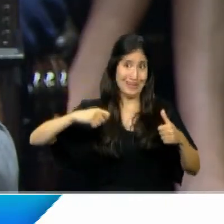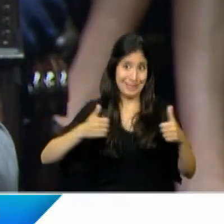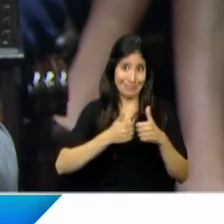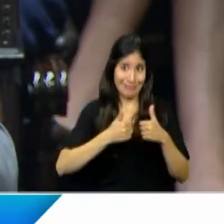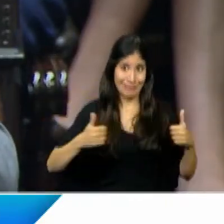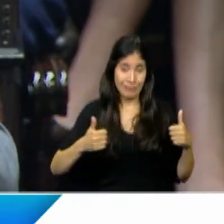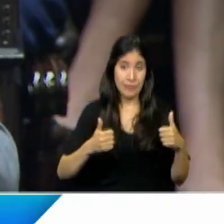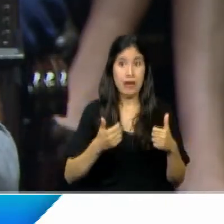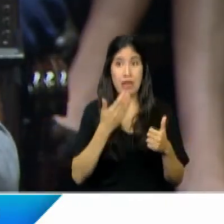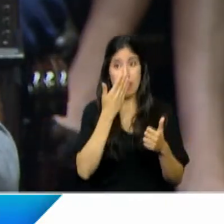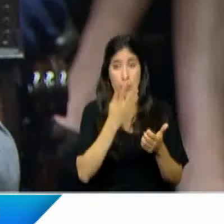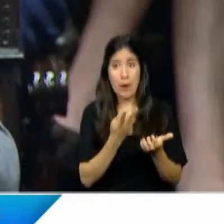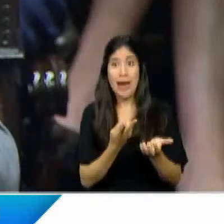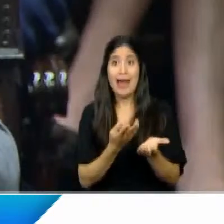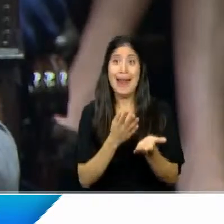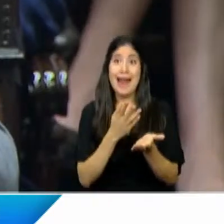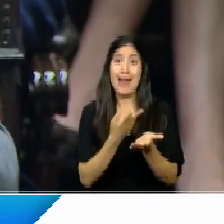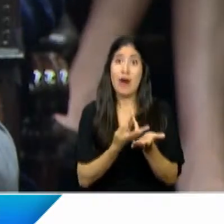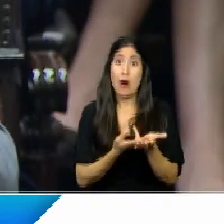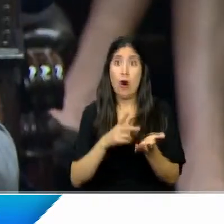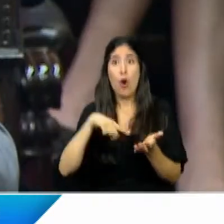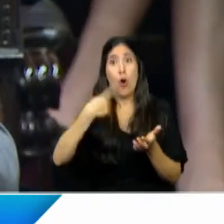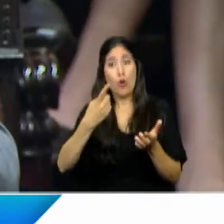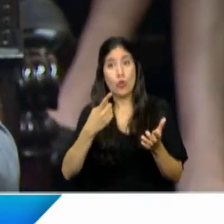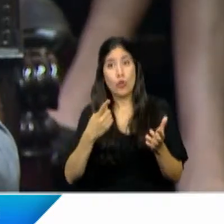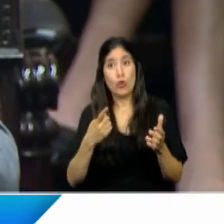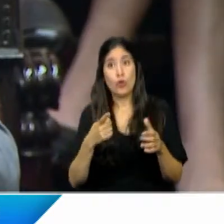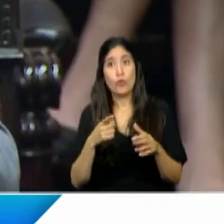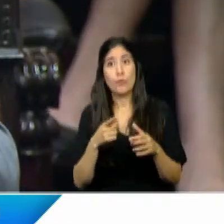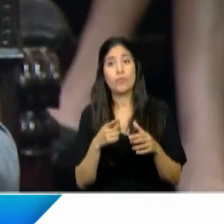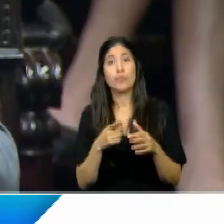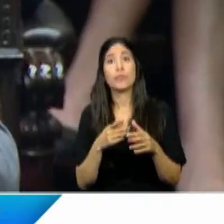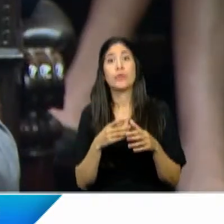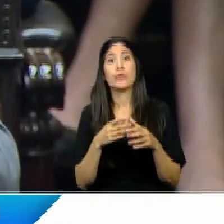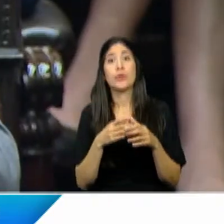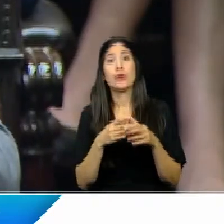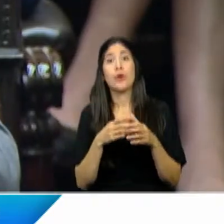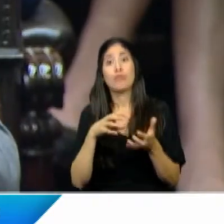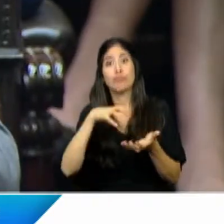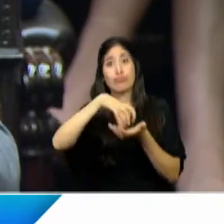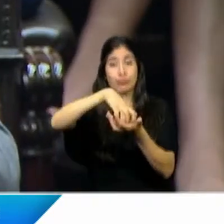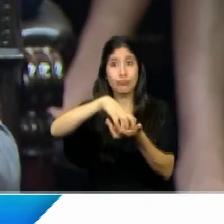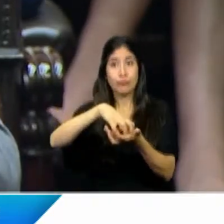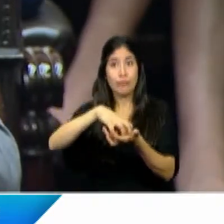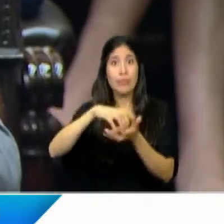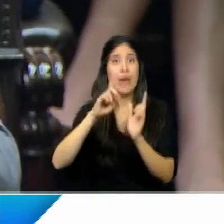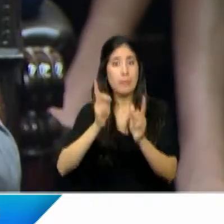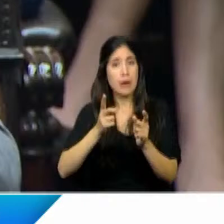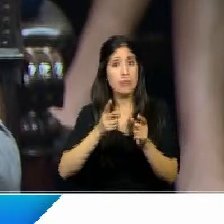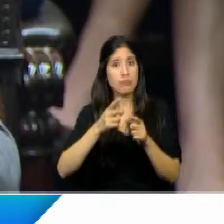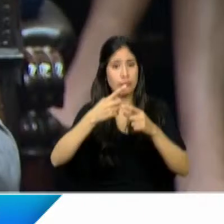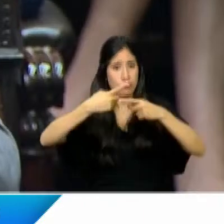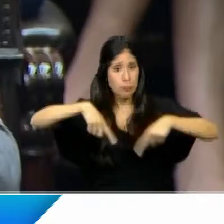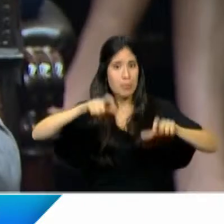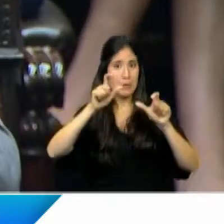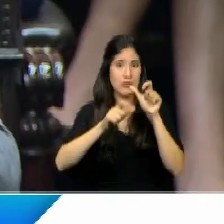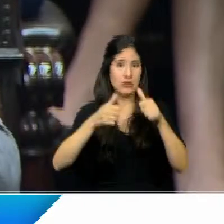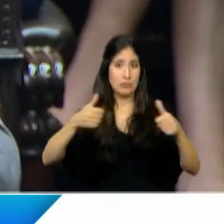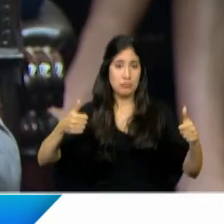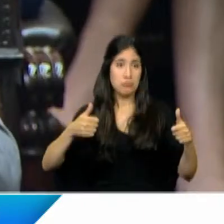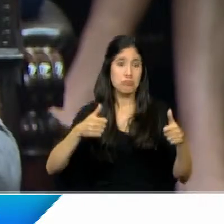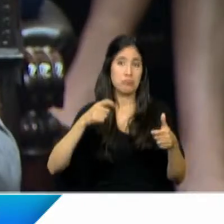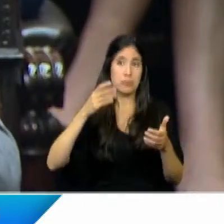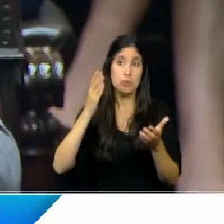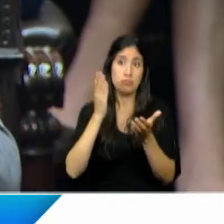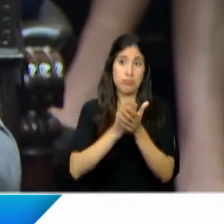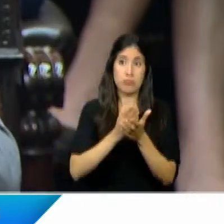esa sentencia por otro tribunal que tampoco es unipersonal, es pluripersonal. Creemos, señor presidente,